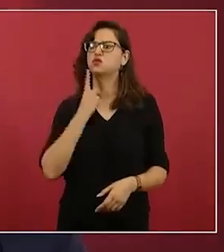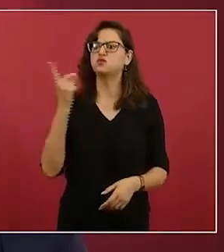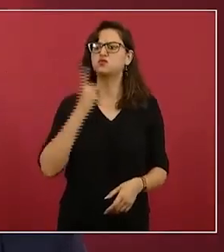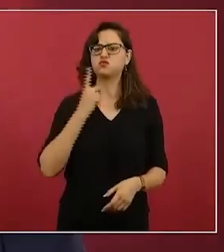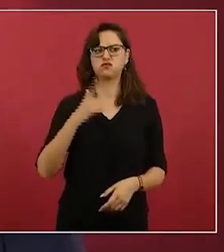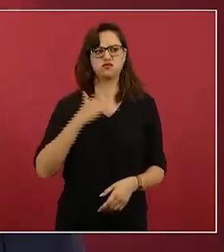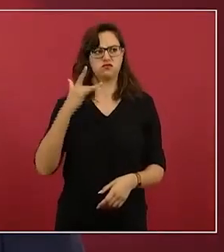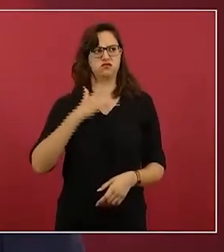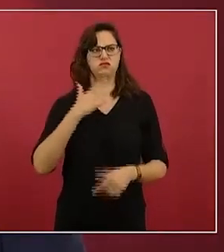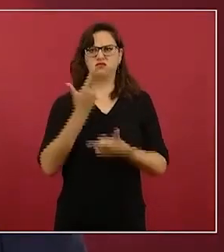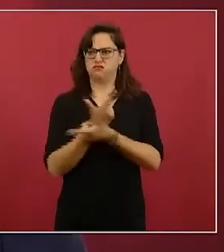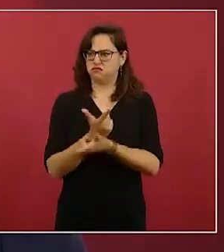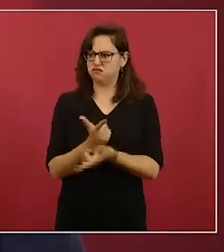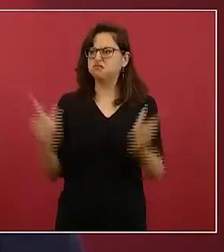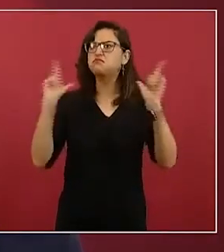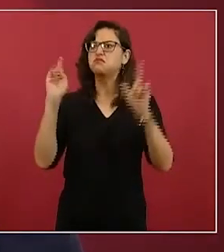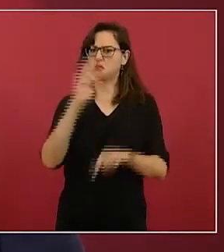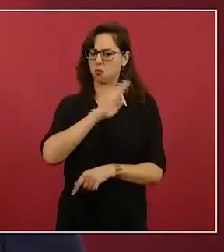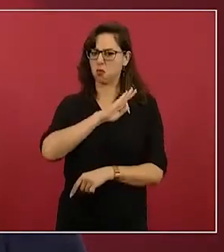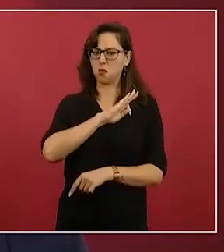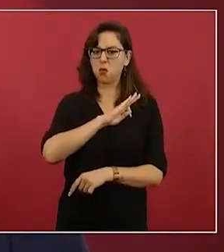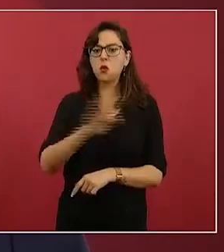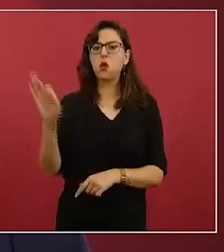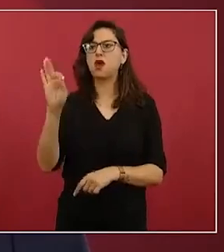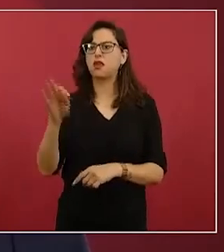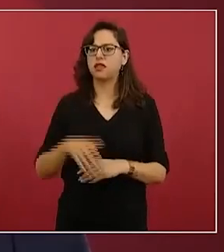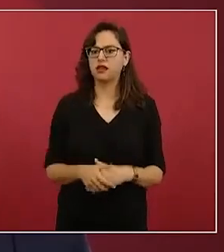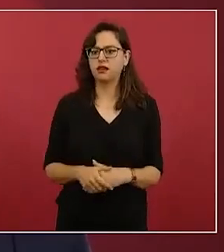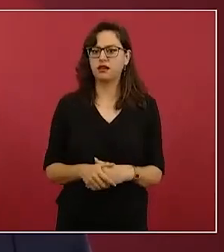de sentirse libres,